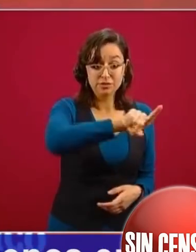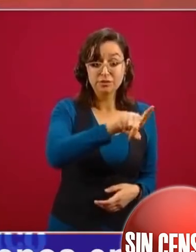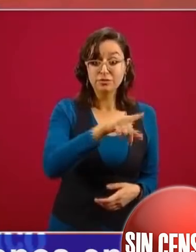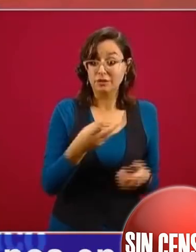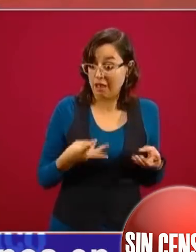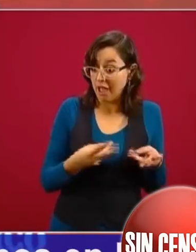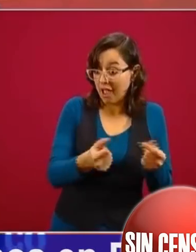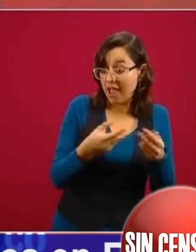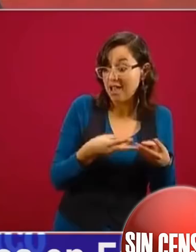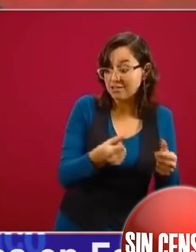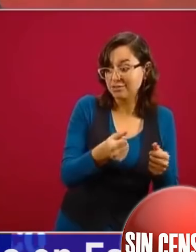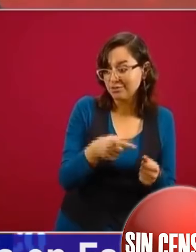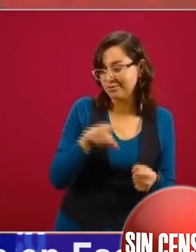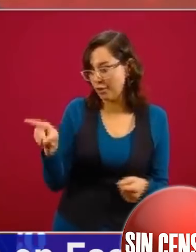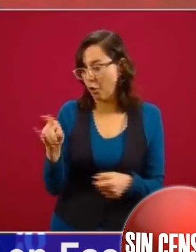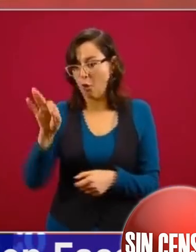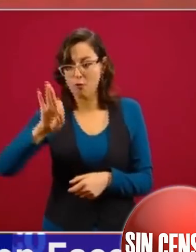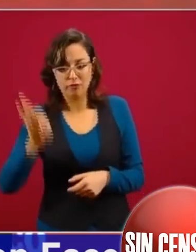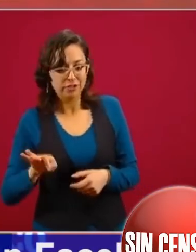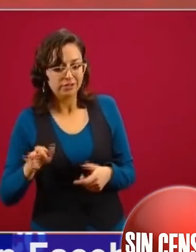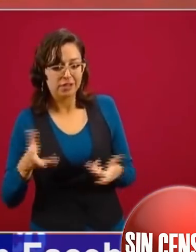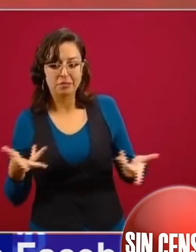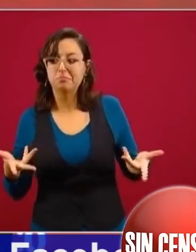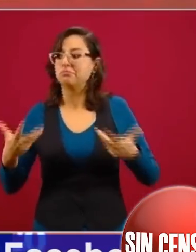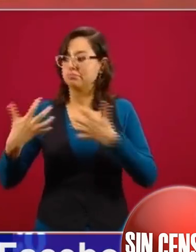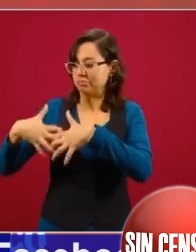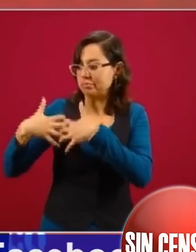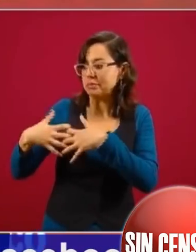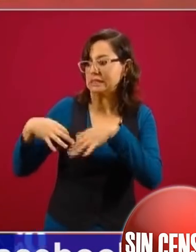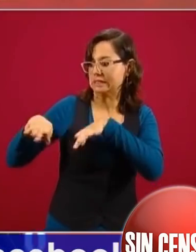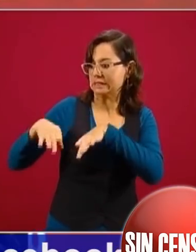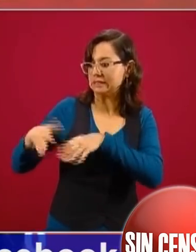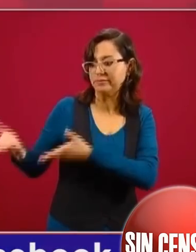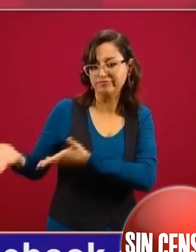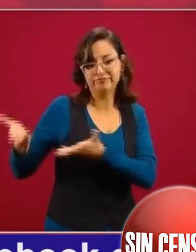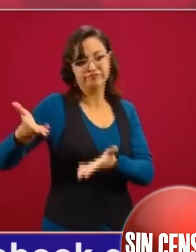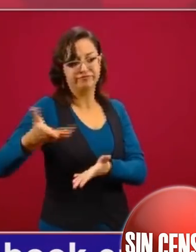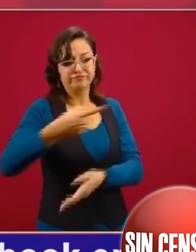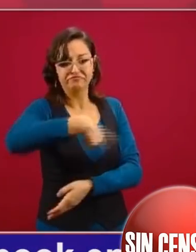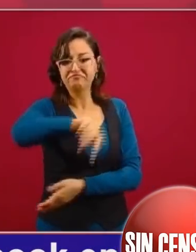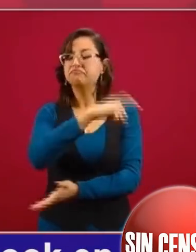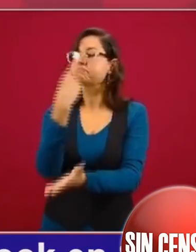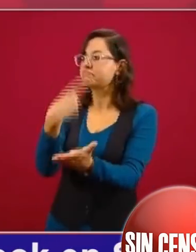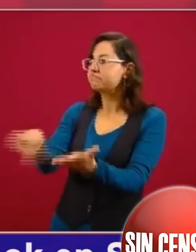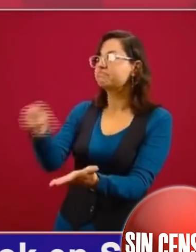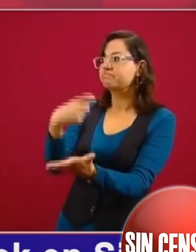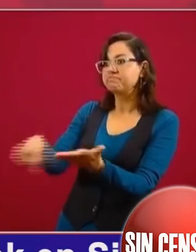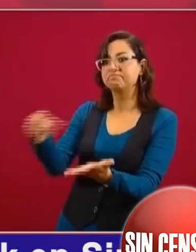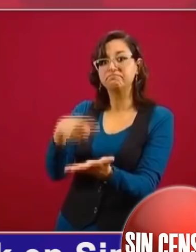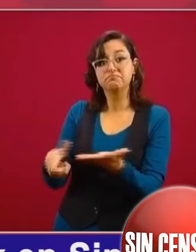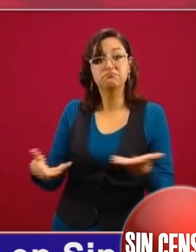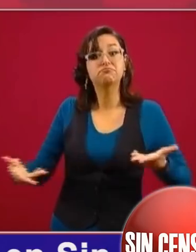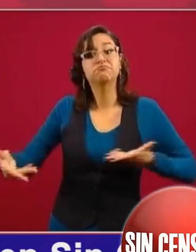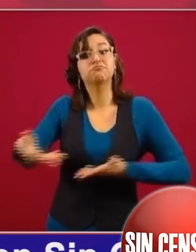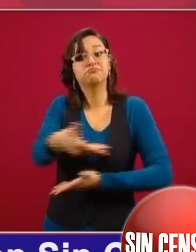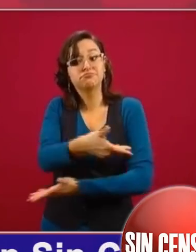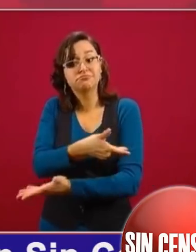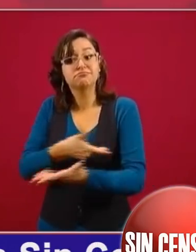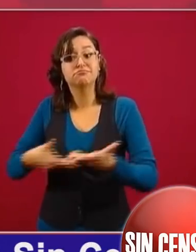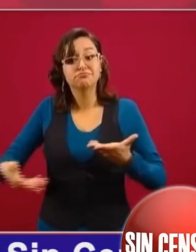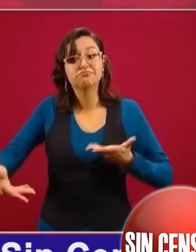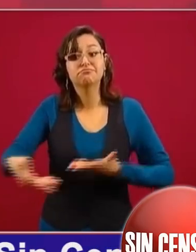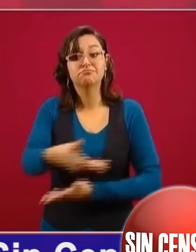Esto significa que va a haber producción. Entonces, de esta manera, y con la llegada de